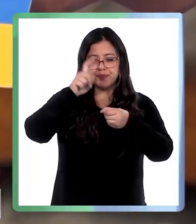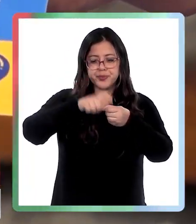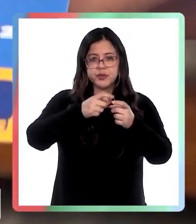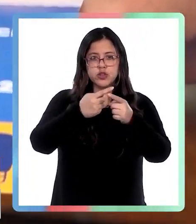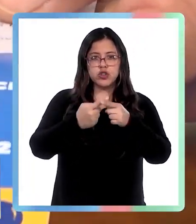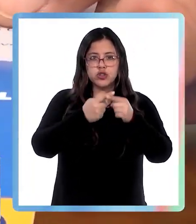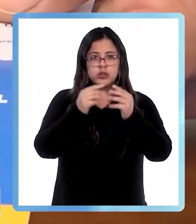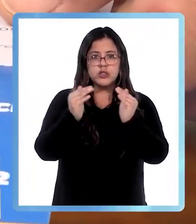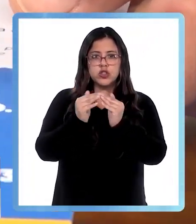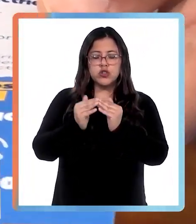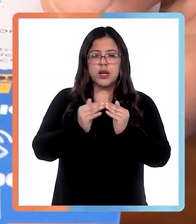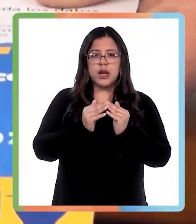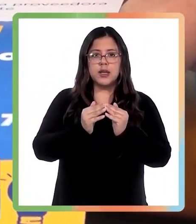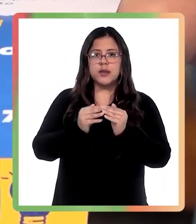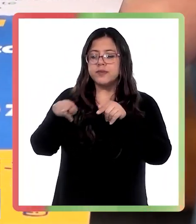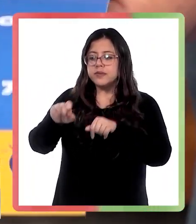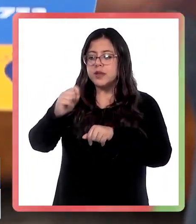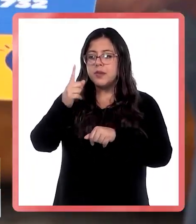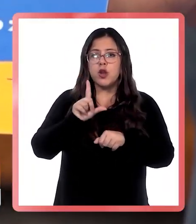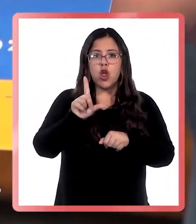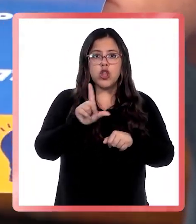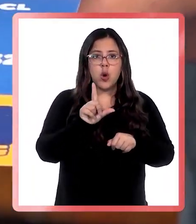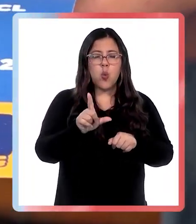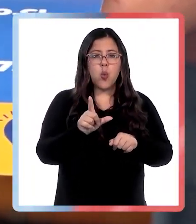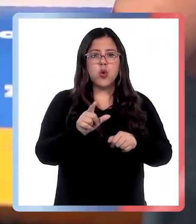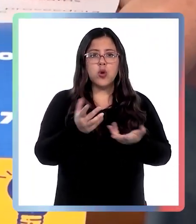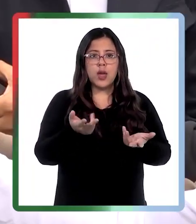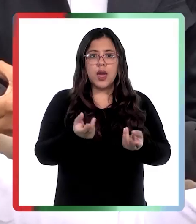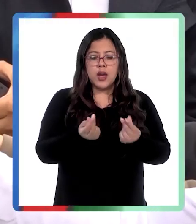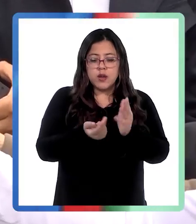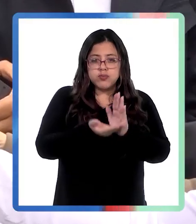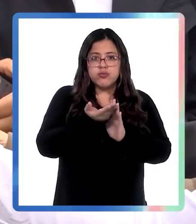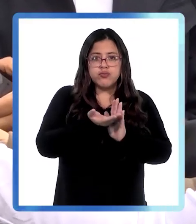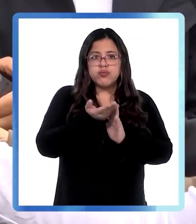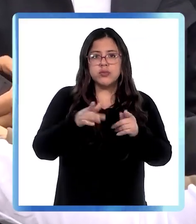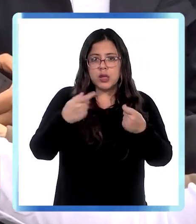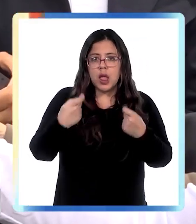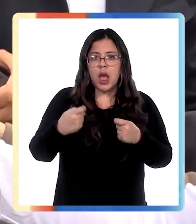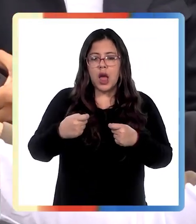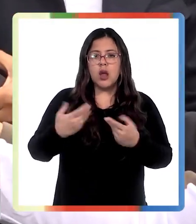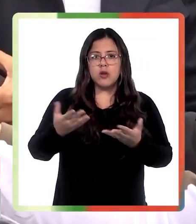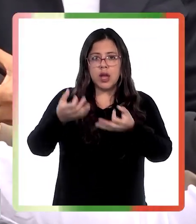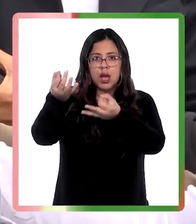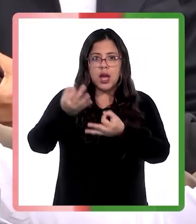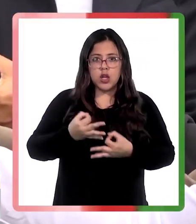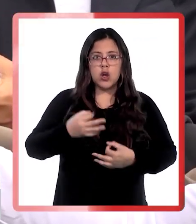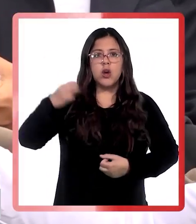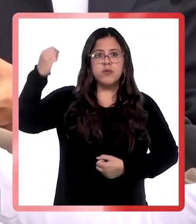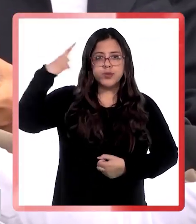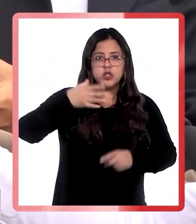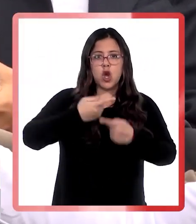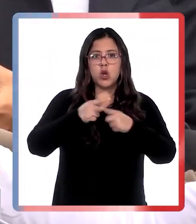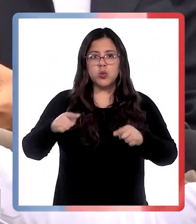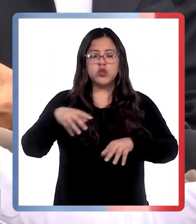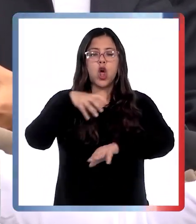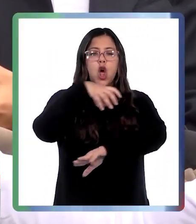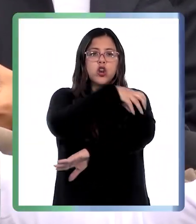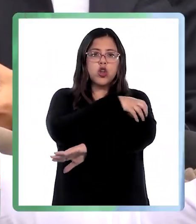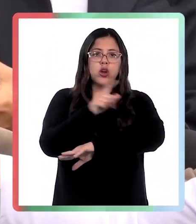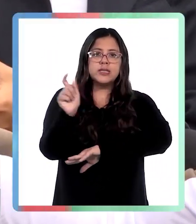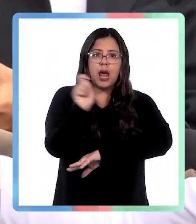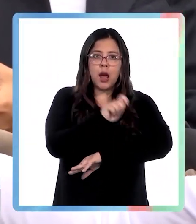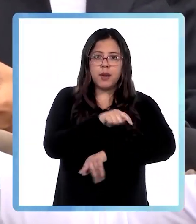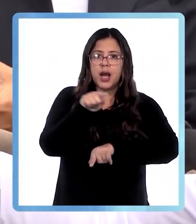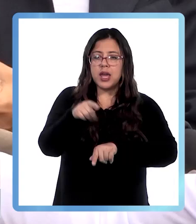social de hogares desde el primero de julio van a subir las tarifas eléctricas en la región de tarapacá por lo